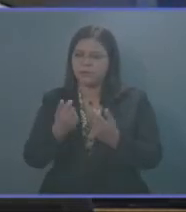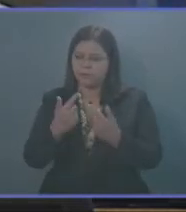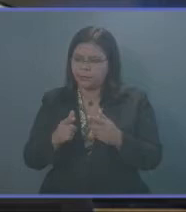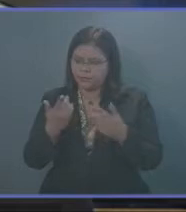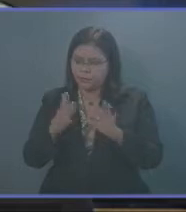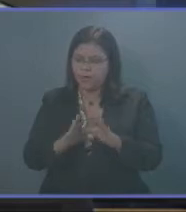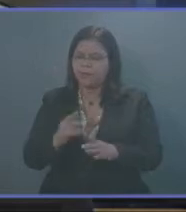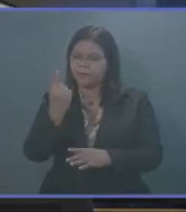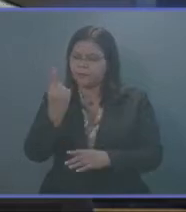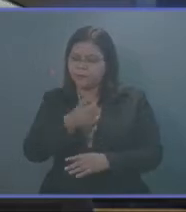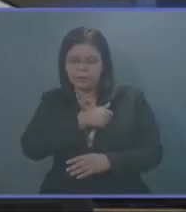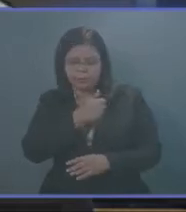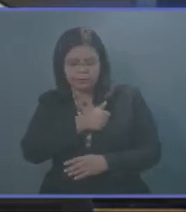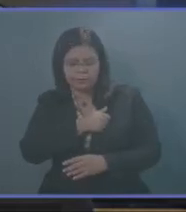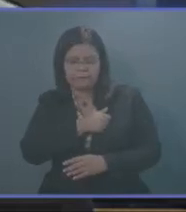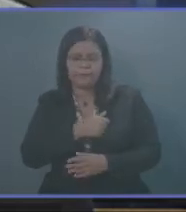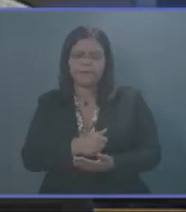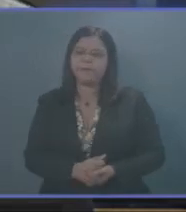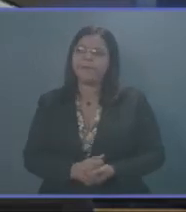así como contribuyente o responsable.